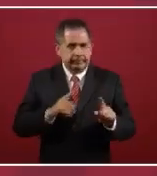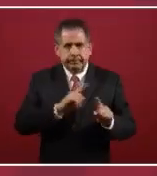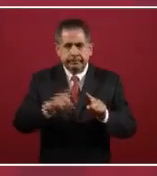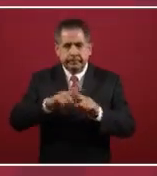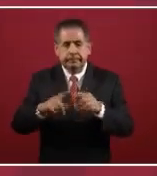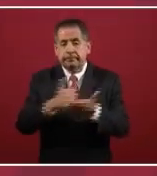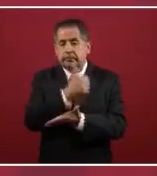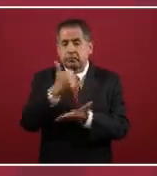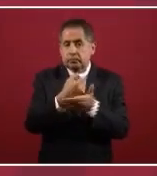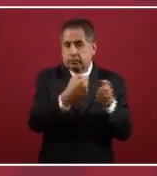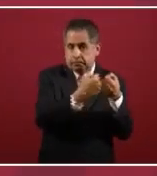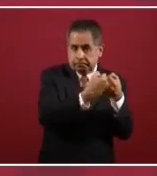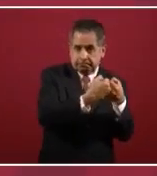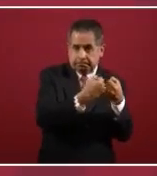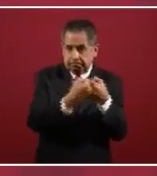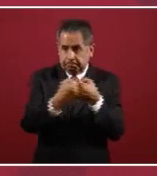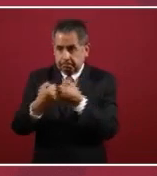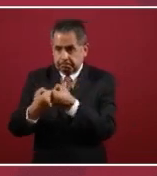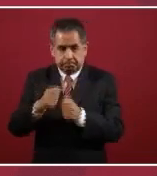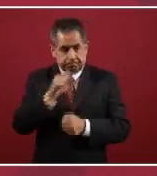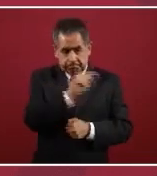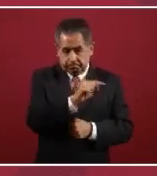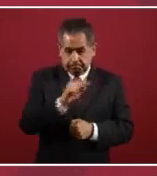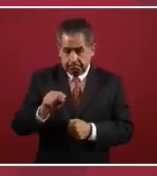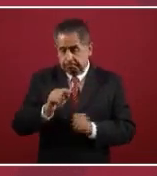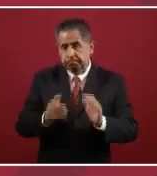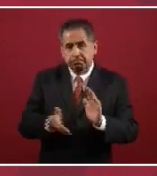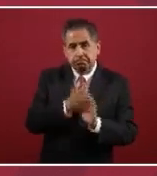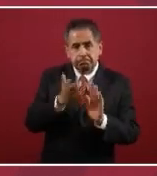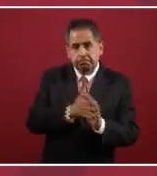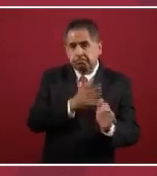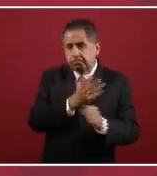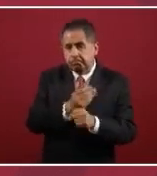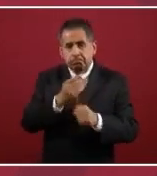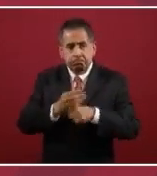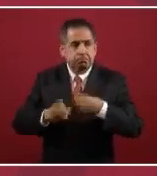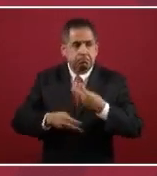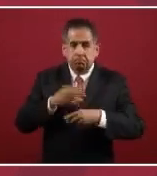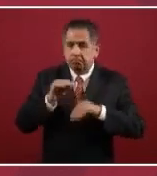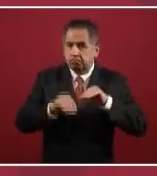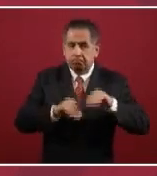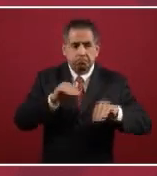ciudades fronterizas, hay desarrollo urbano, se está